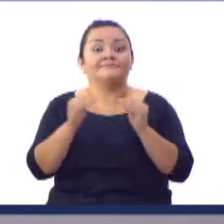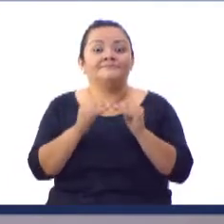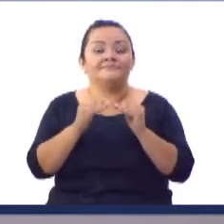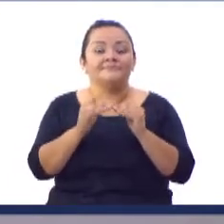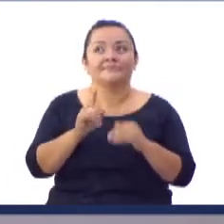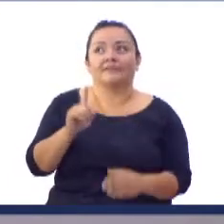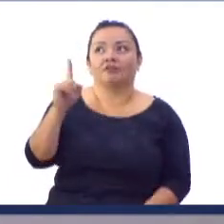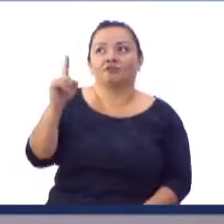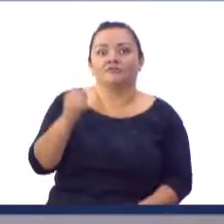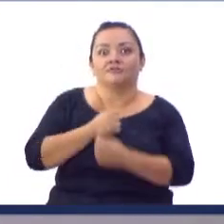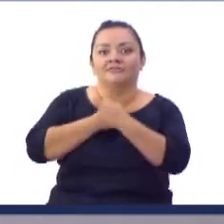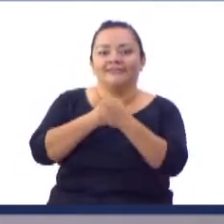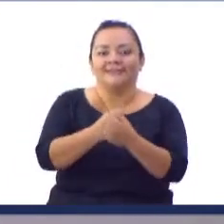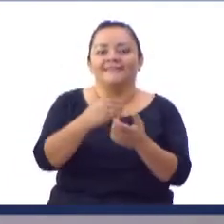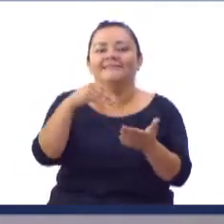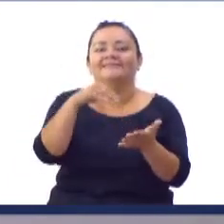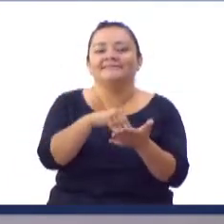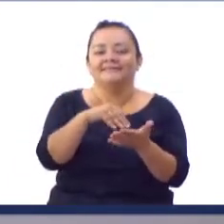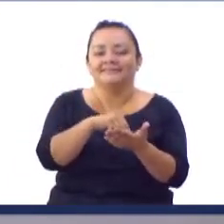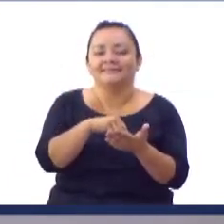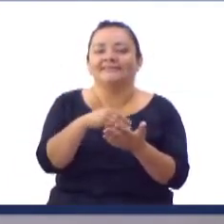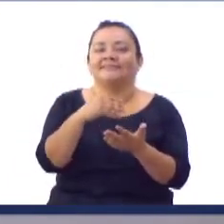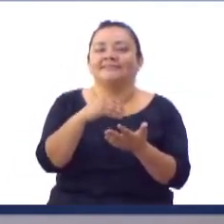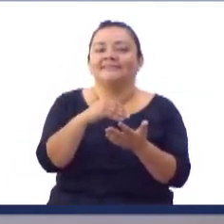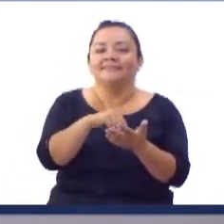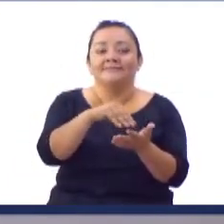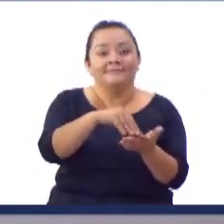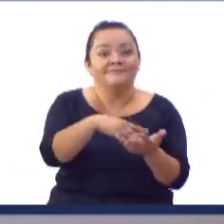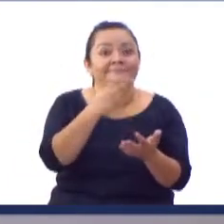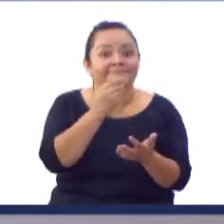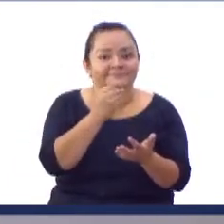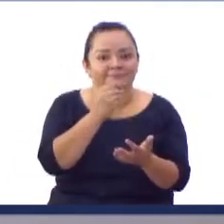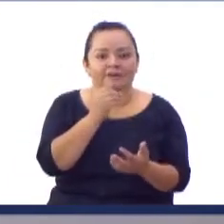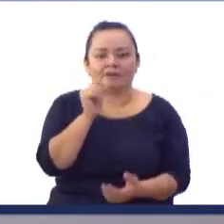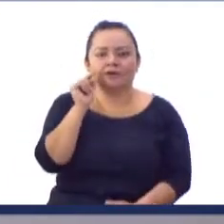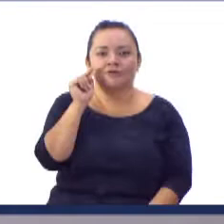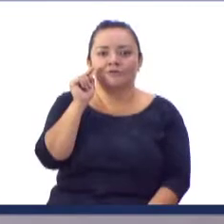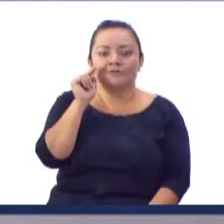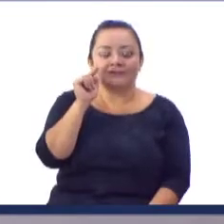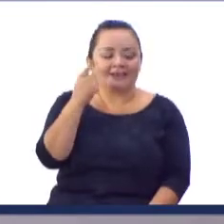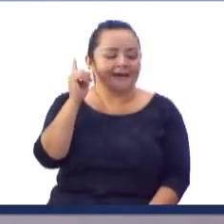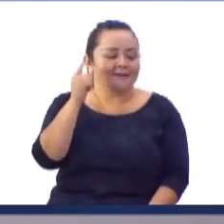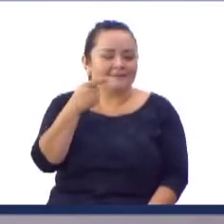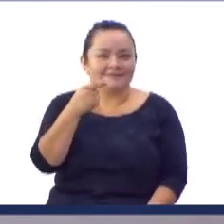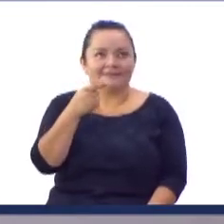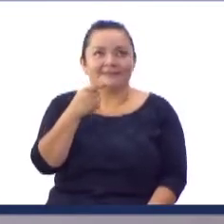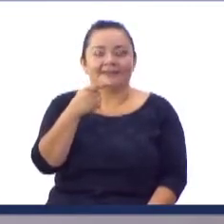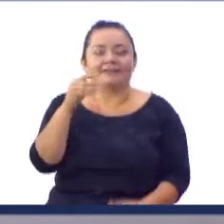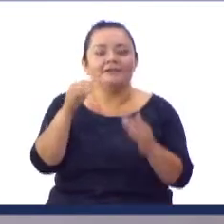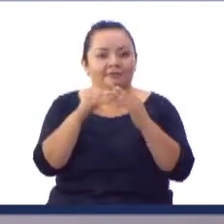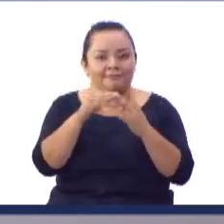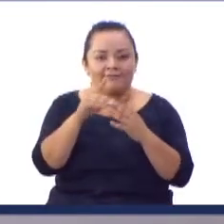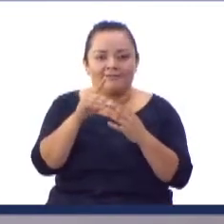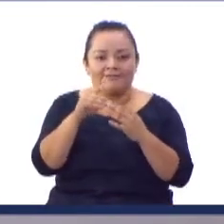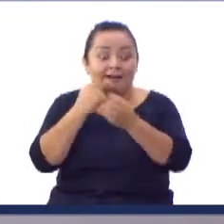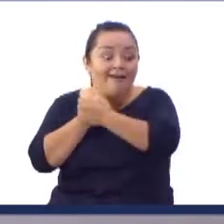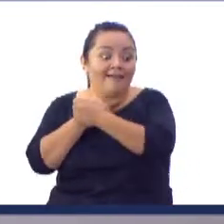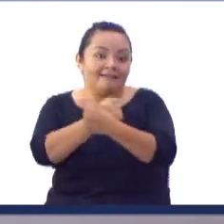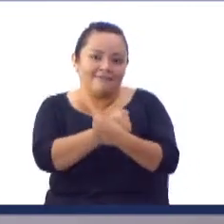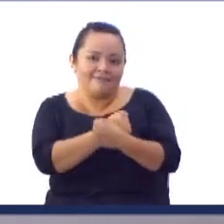dios ama al pueblo de israel yo también te ama y te tiene que discípulo discípulo no disciplinar